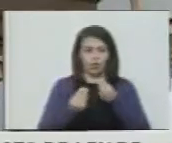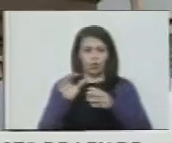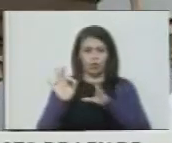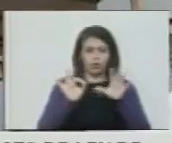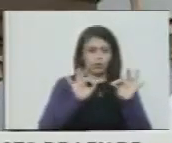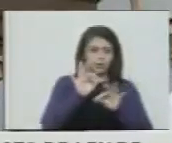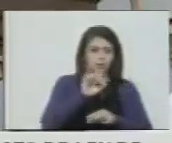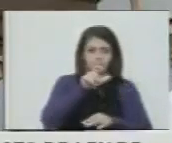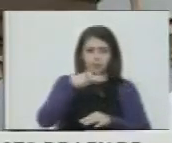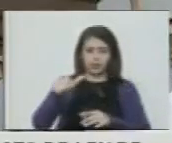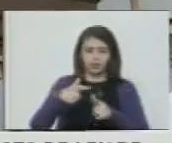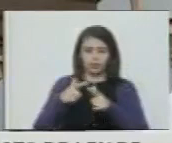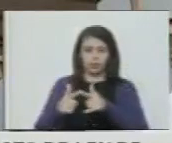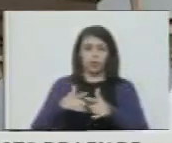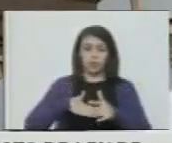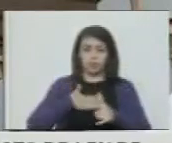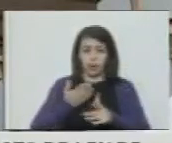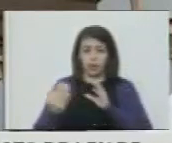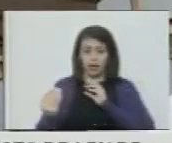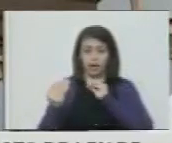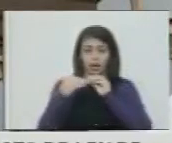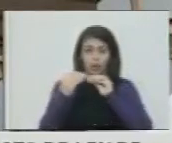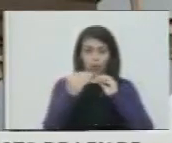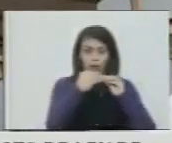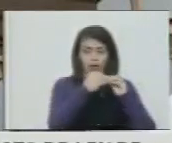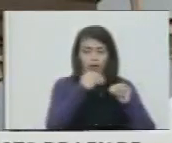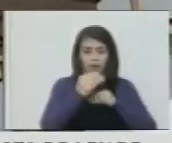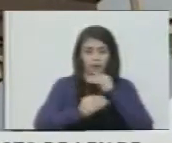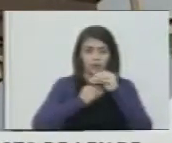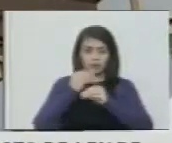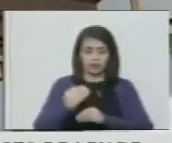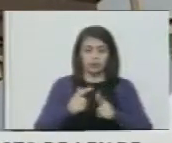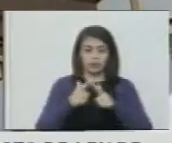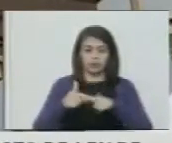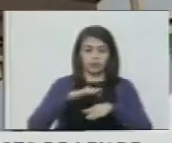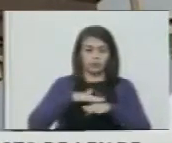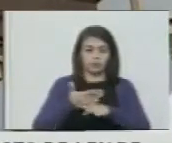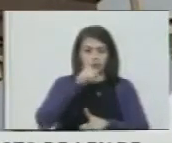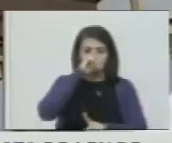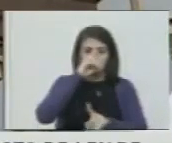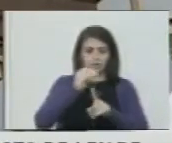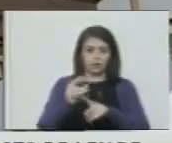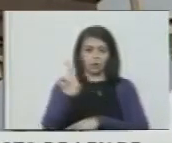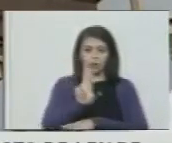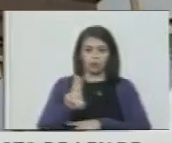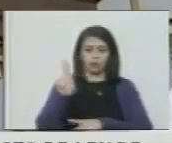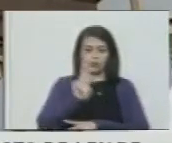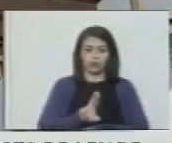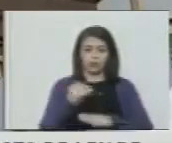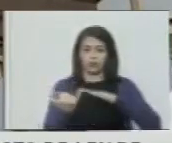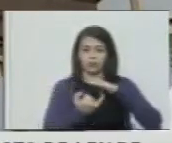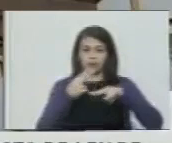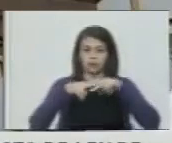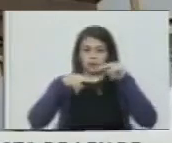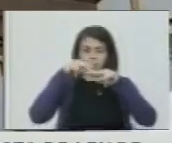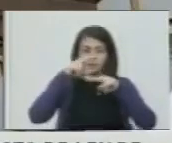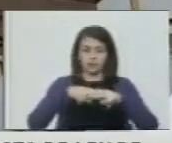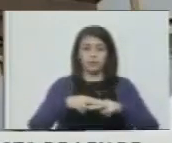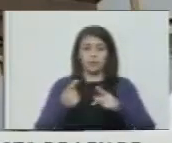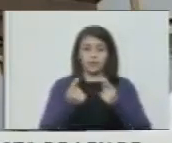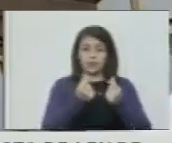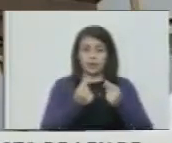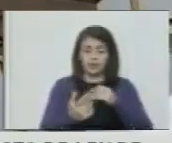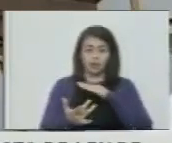alternativos. Persona jurídica con la que la aseguradora celebra un convenio con el objeto de utilizar su infraestructura, sus